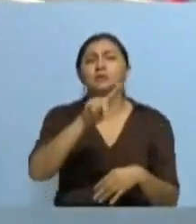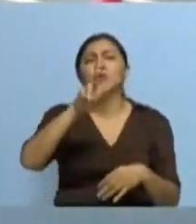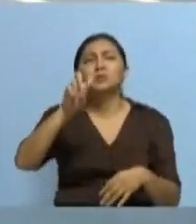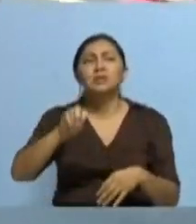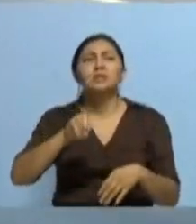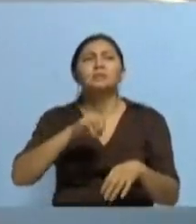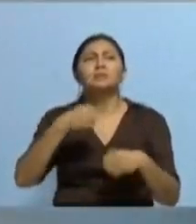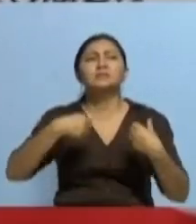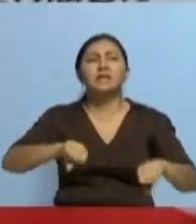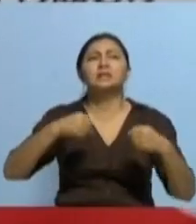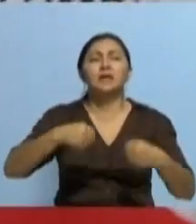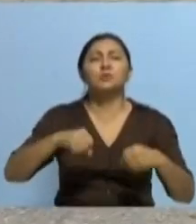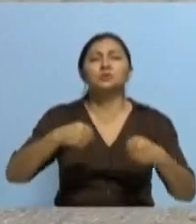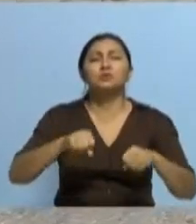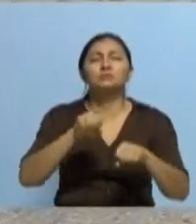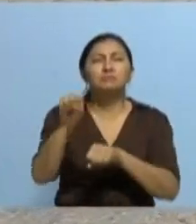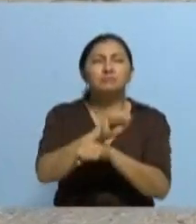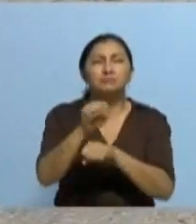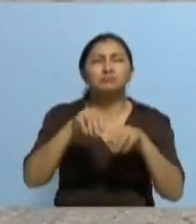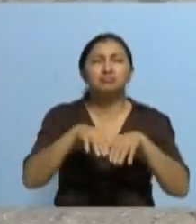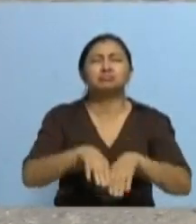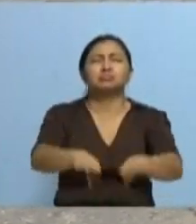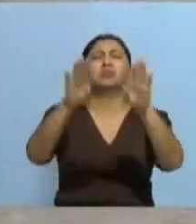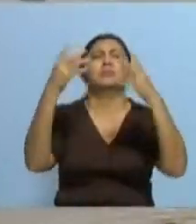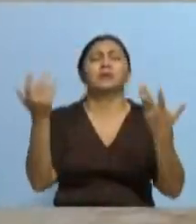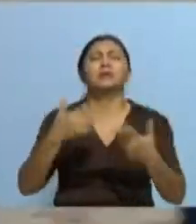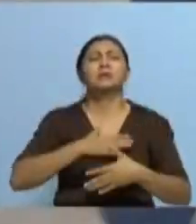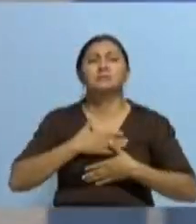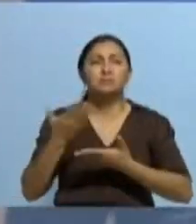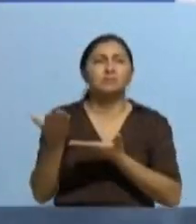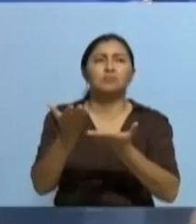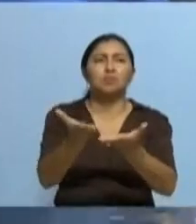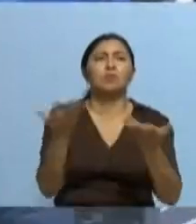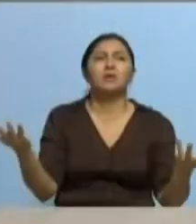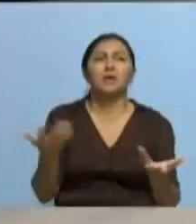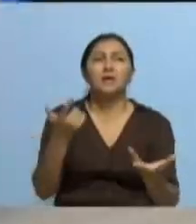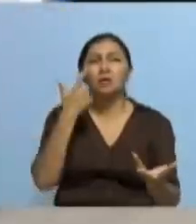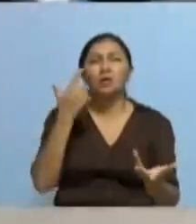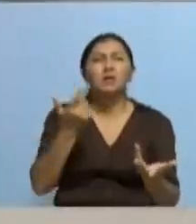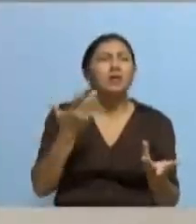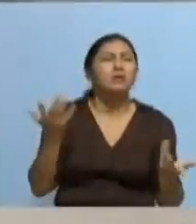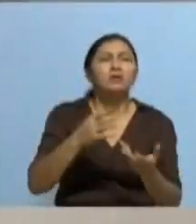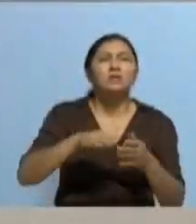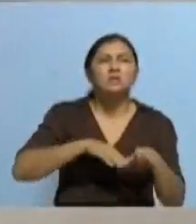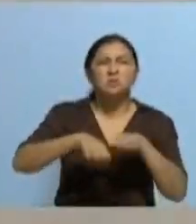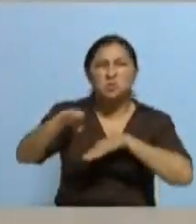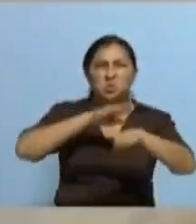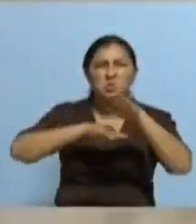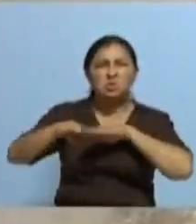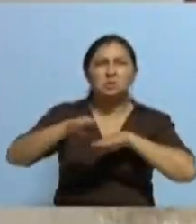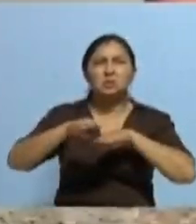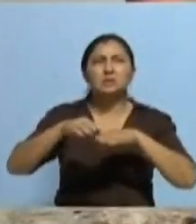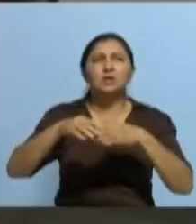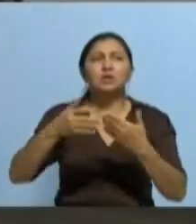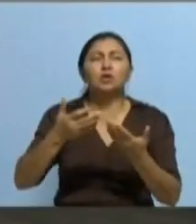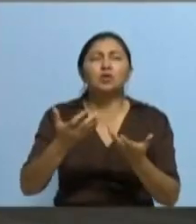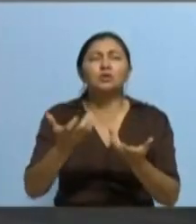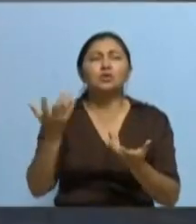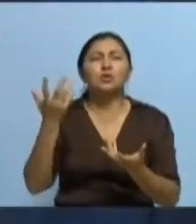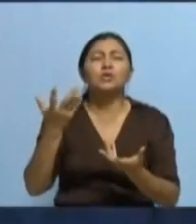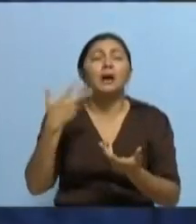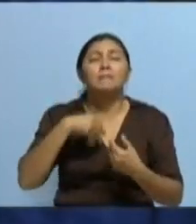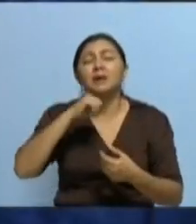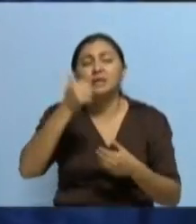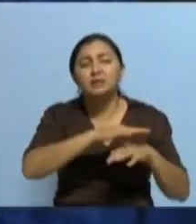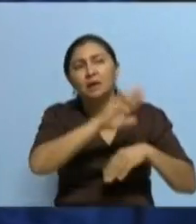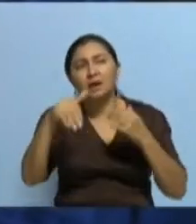de todo el país se reunirán en el Autódromo Motorsport Park para brindarle el mejor espectáculo de velocidad y adrenalina a los asistentes desde mañana hasta el